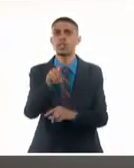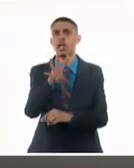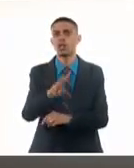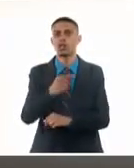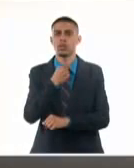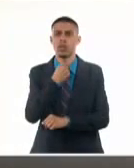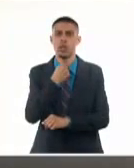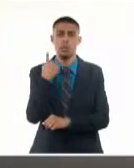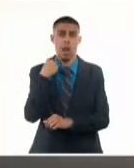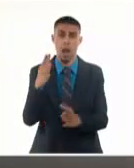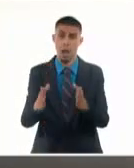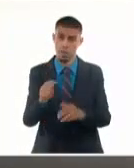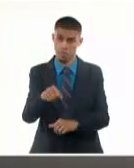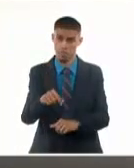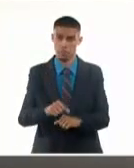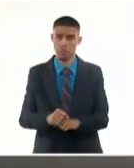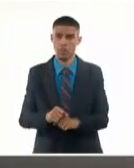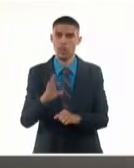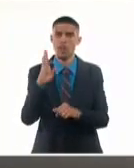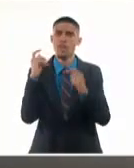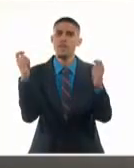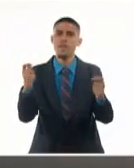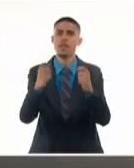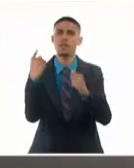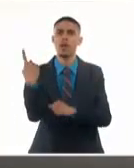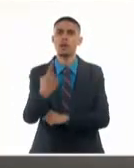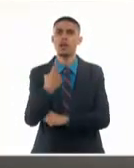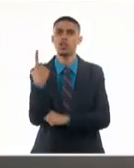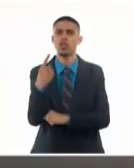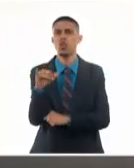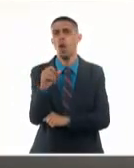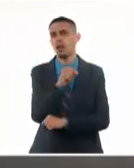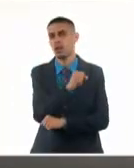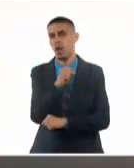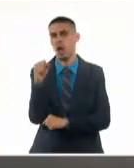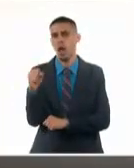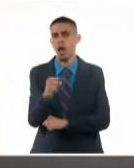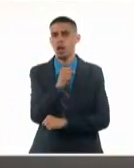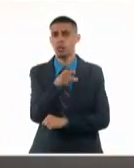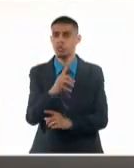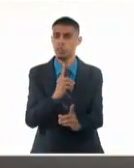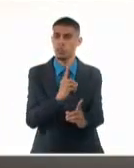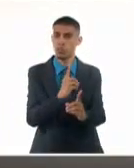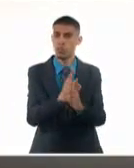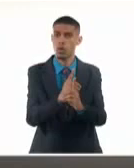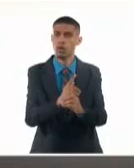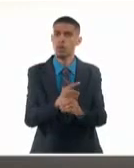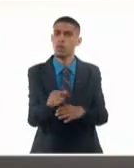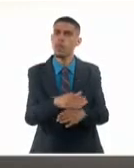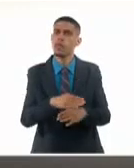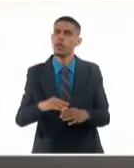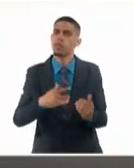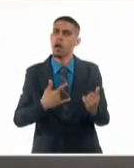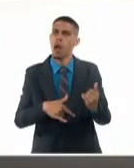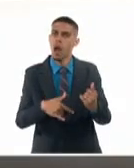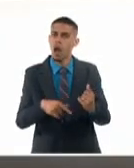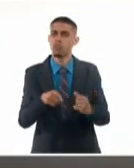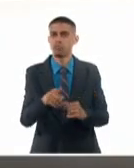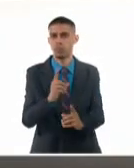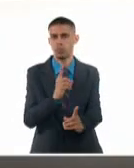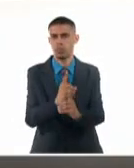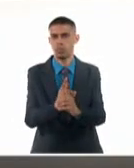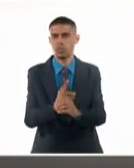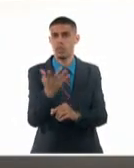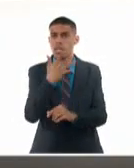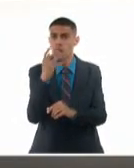2024, se realiza el Festival Nacional Longina Canta a Corona, un encuentro de los trovadores cubanos organizado por los jóvenes